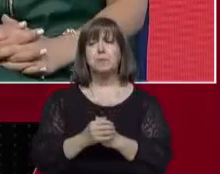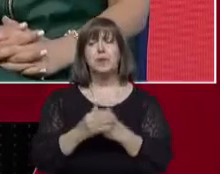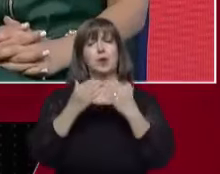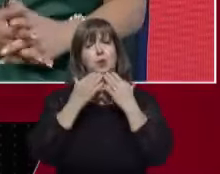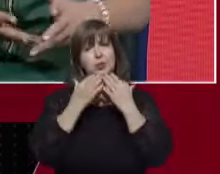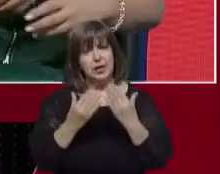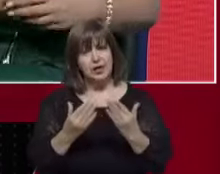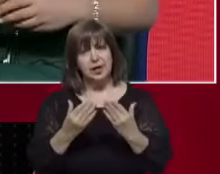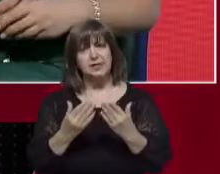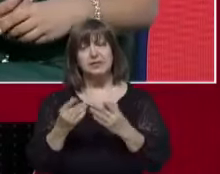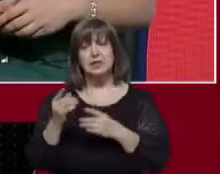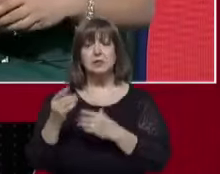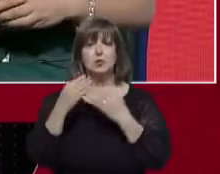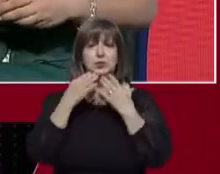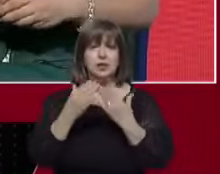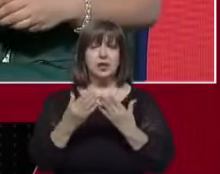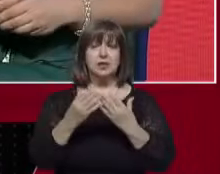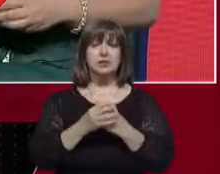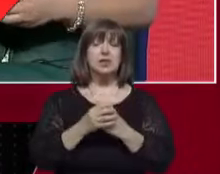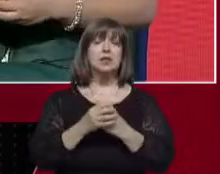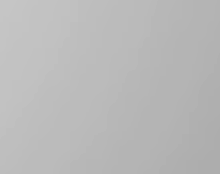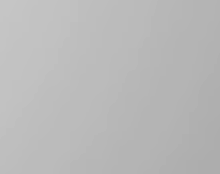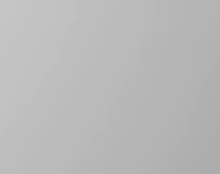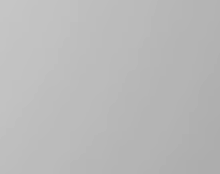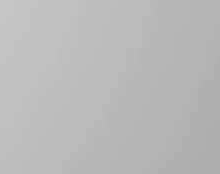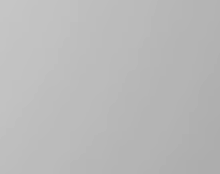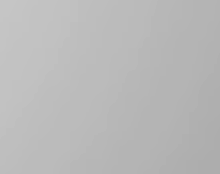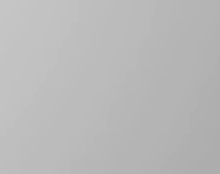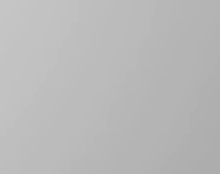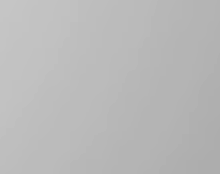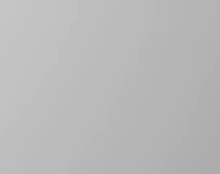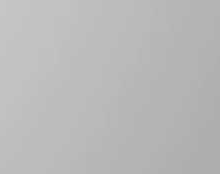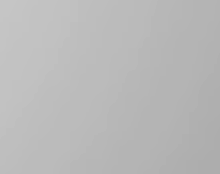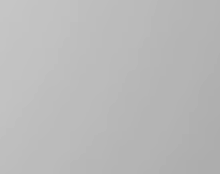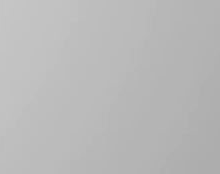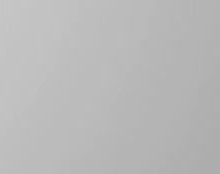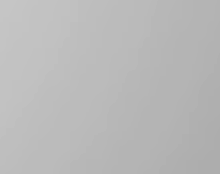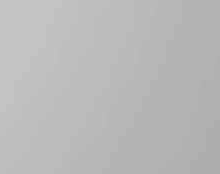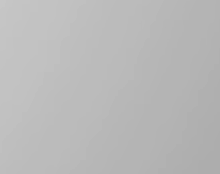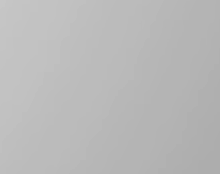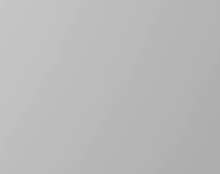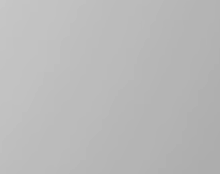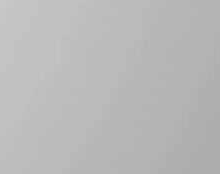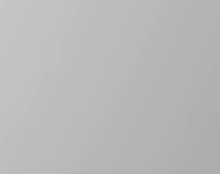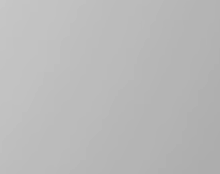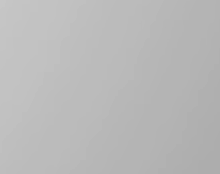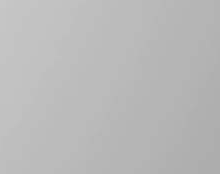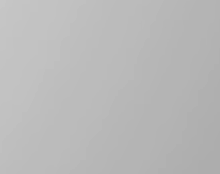ayudar a los chicos a no caer en la droga. Y el que cayó en la droga, que sepa que puede recuperarse.